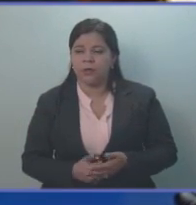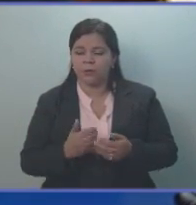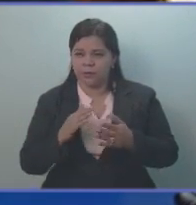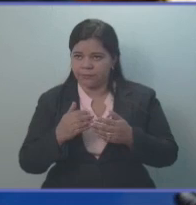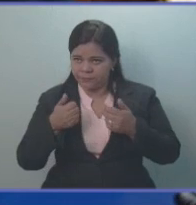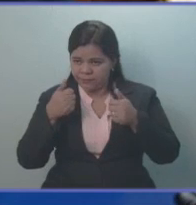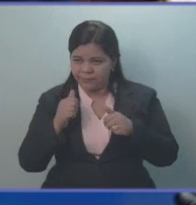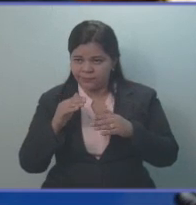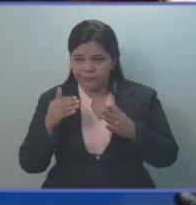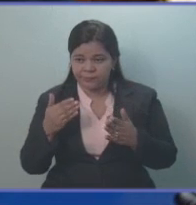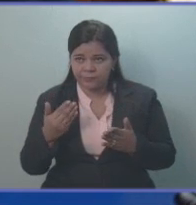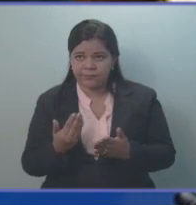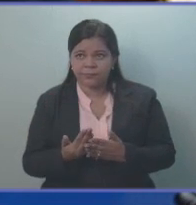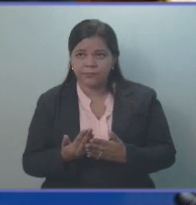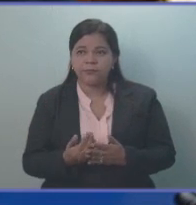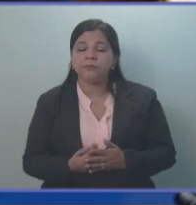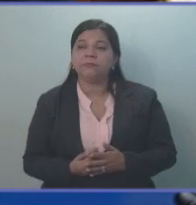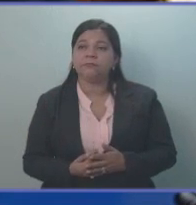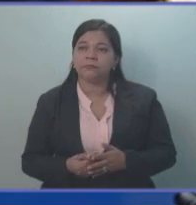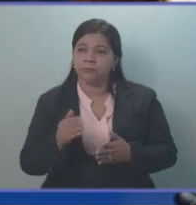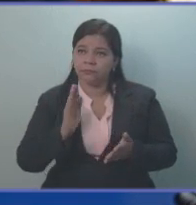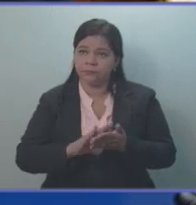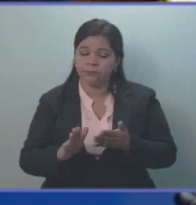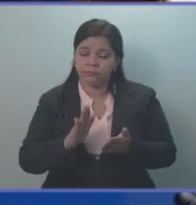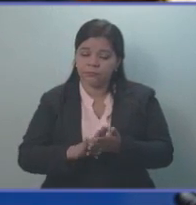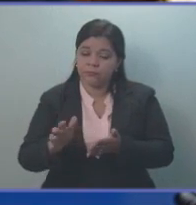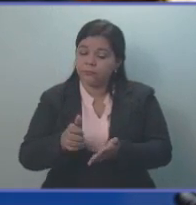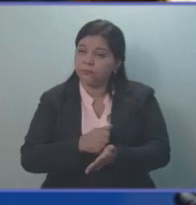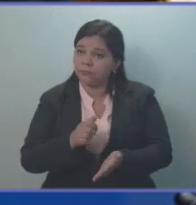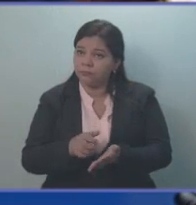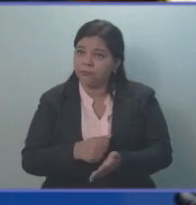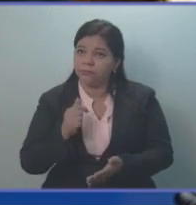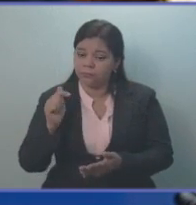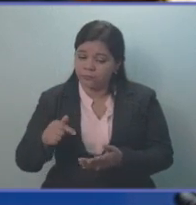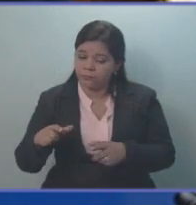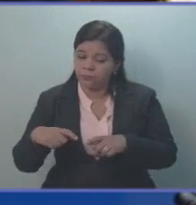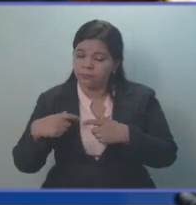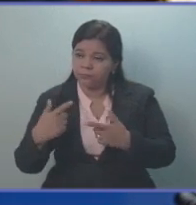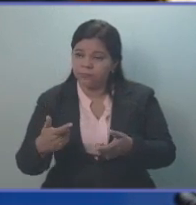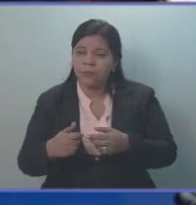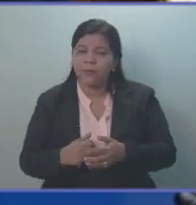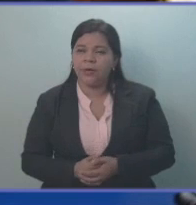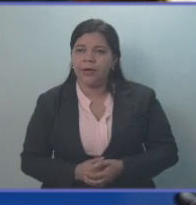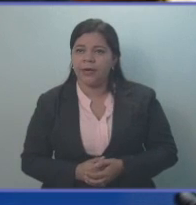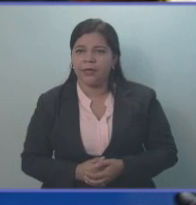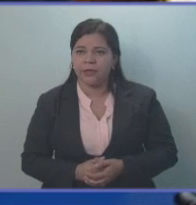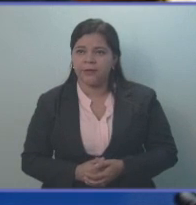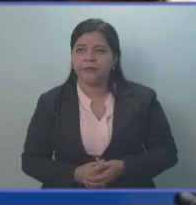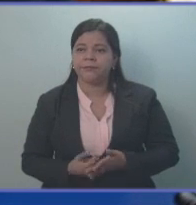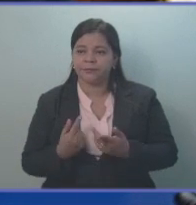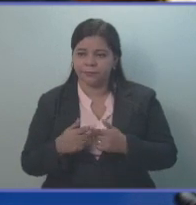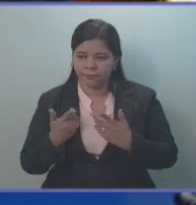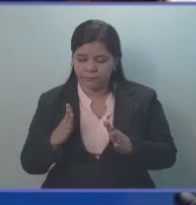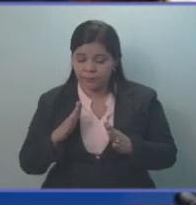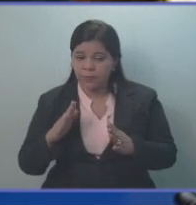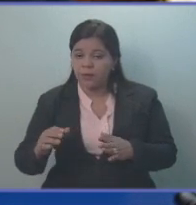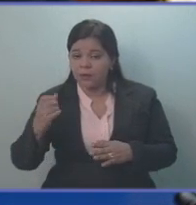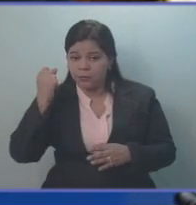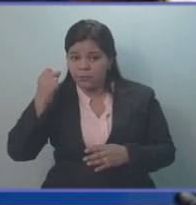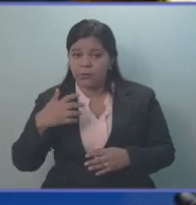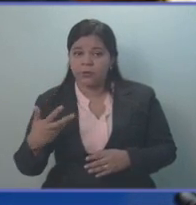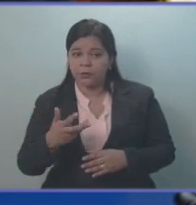la exoneración del pago de impuestos de esta donación. Y es importante